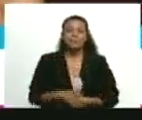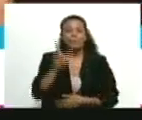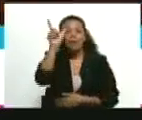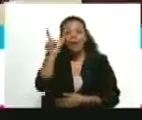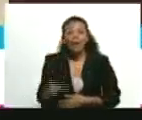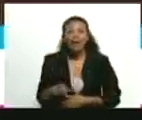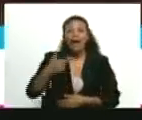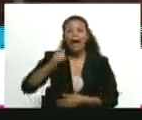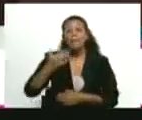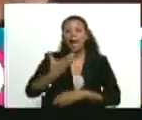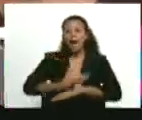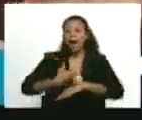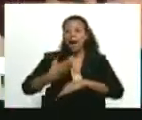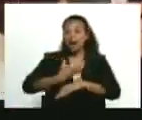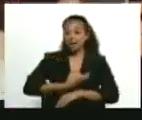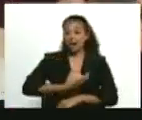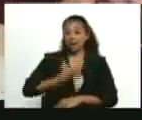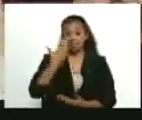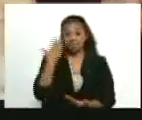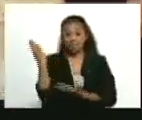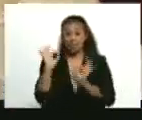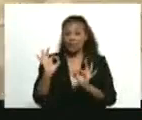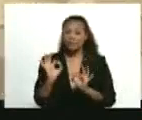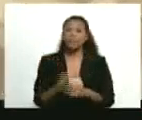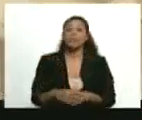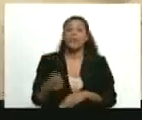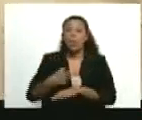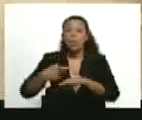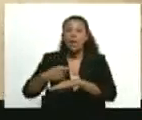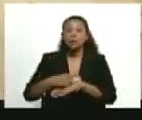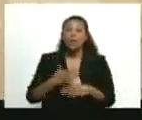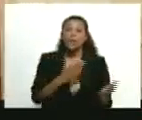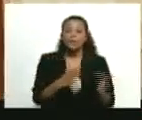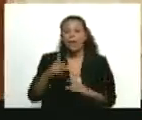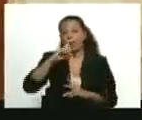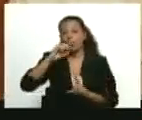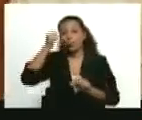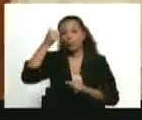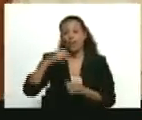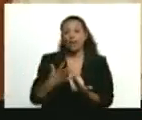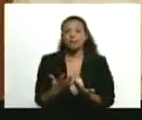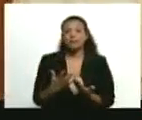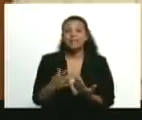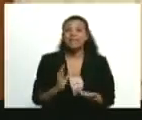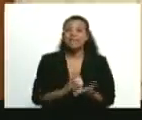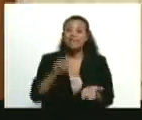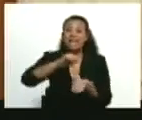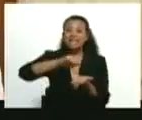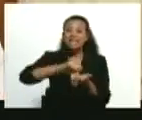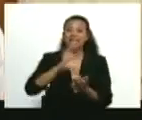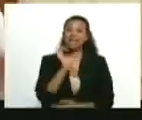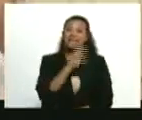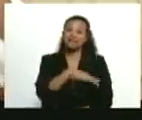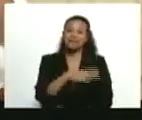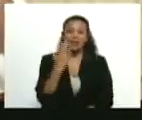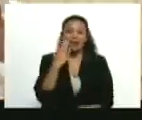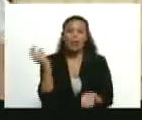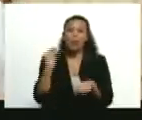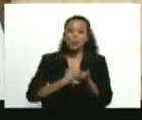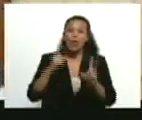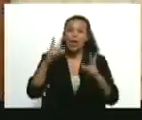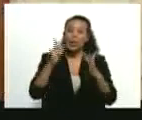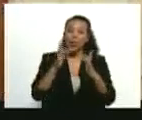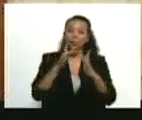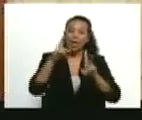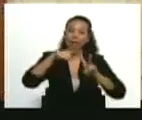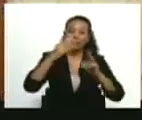quien es alcalde de Recoleta, por esta entrevista exclusiva para el programa Maduro Más desde Santiago de Chile. De esta forma volvemos inmediatamente con